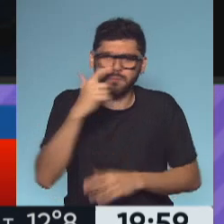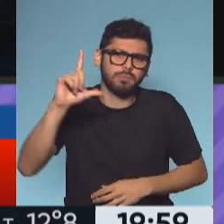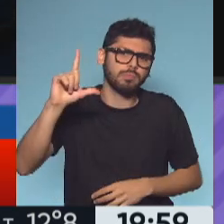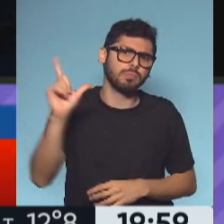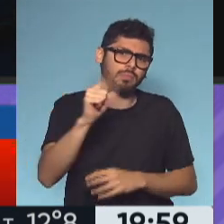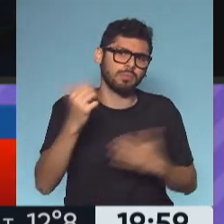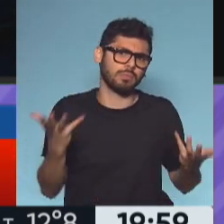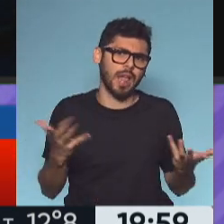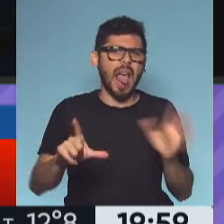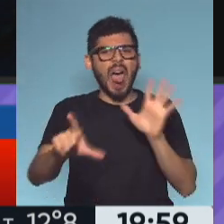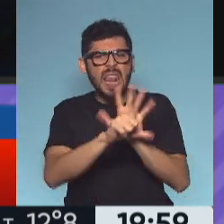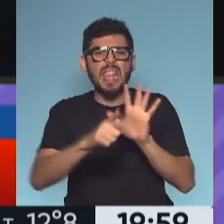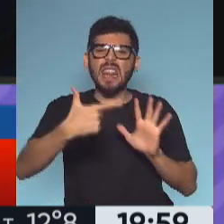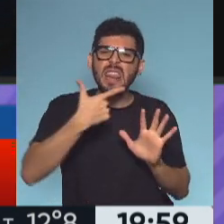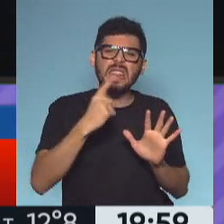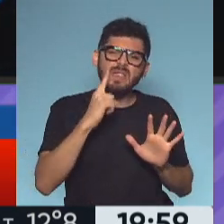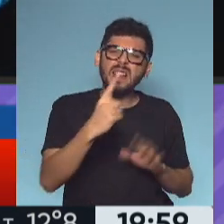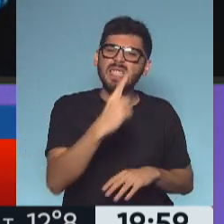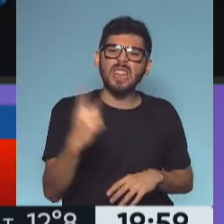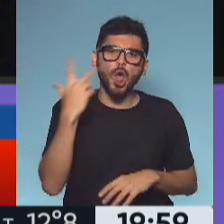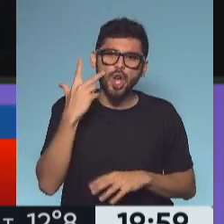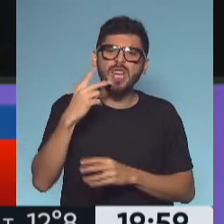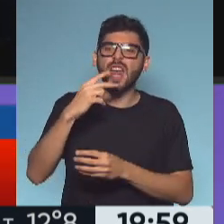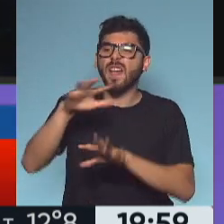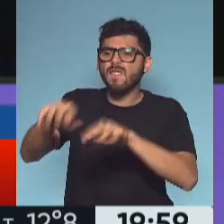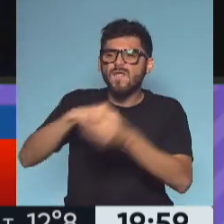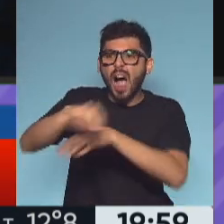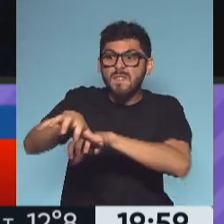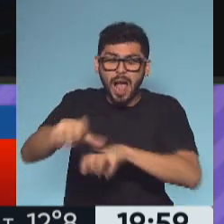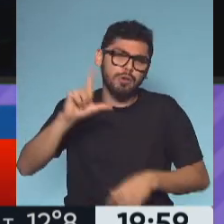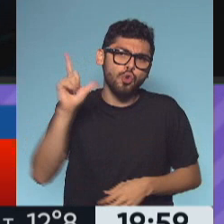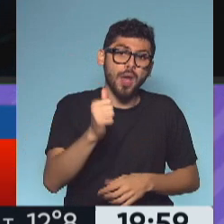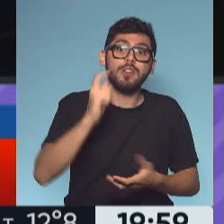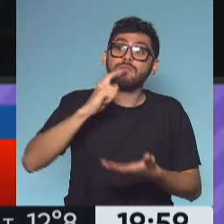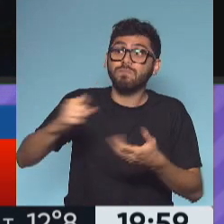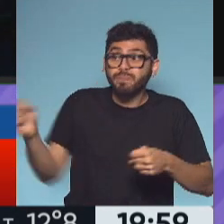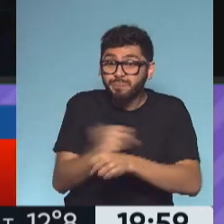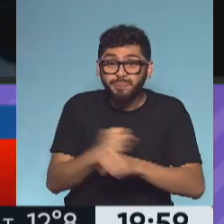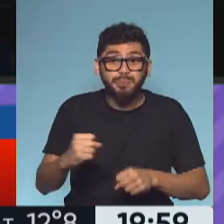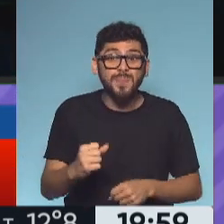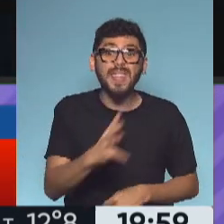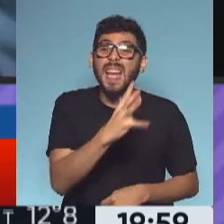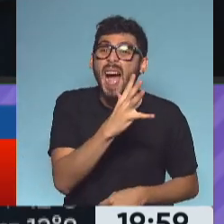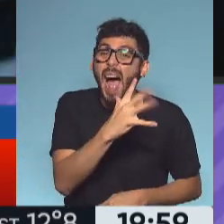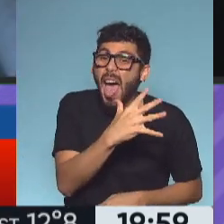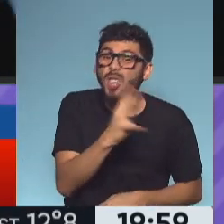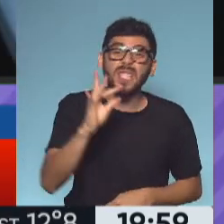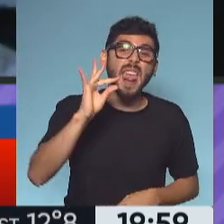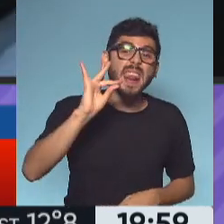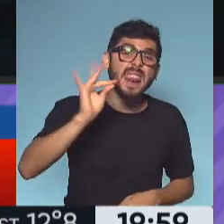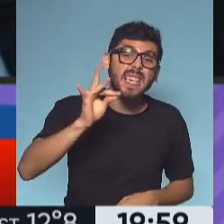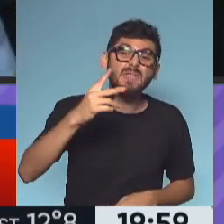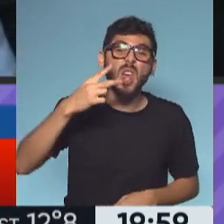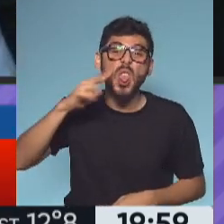hayamos reglamentado la ley 17.118 de agricultura familiar. ¿Qué es lo que pasó? La sancionamos el 14 de diciembre